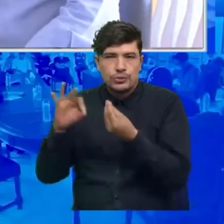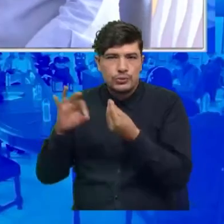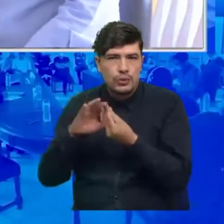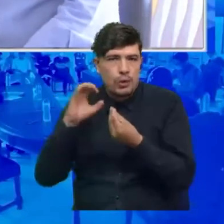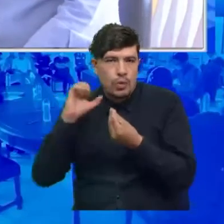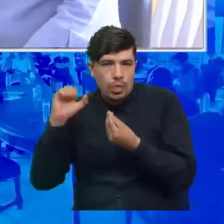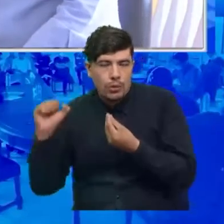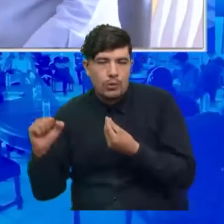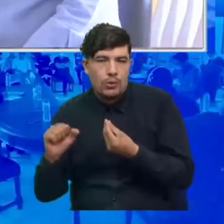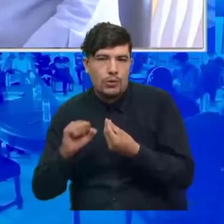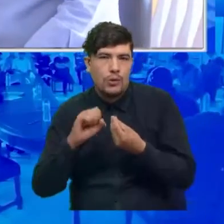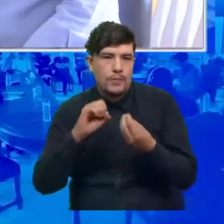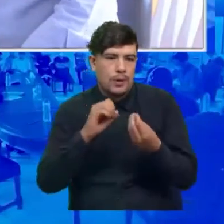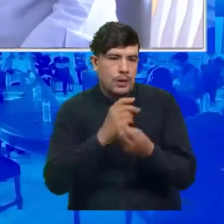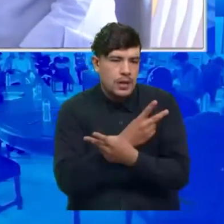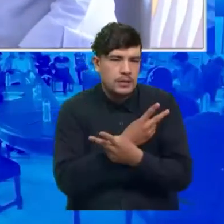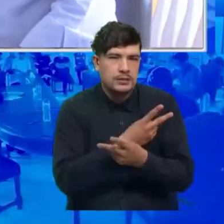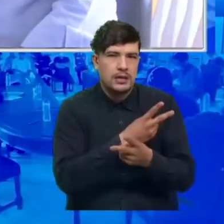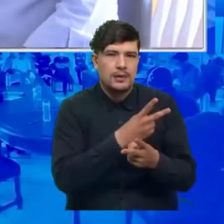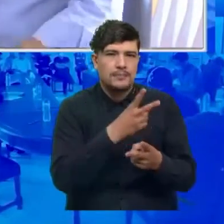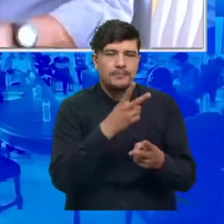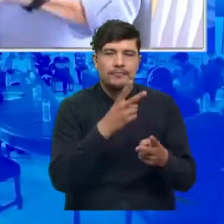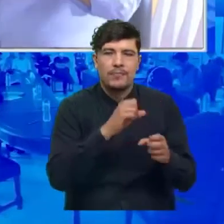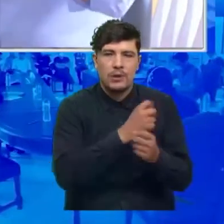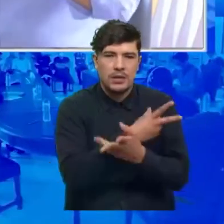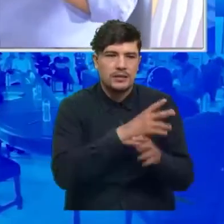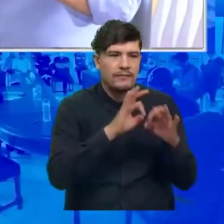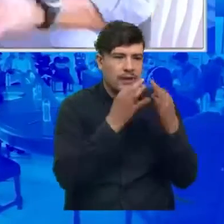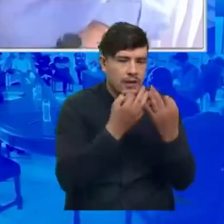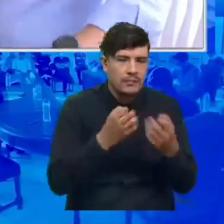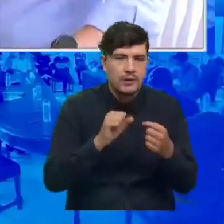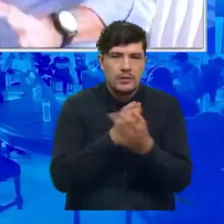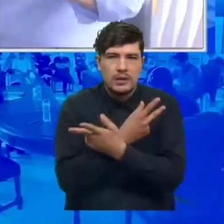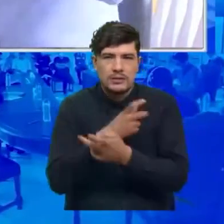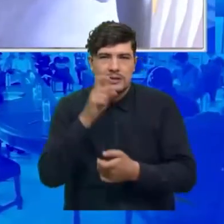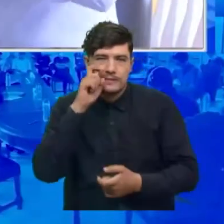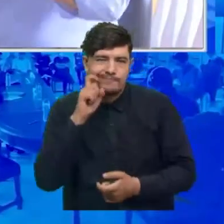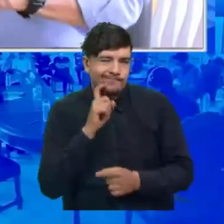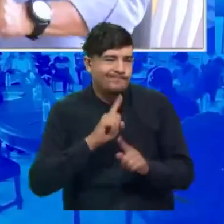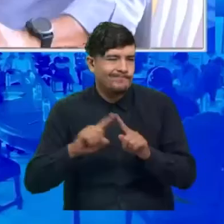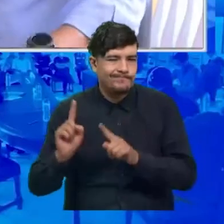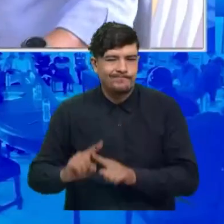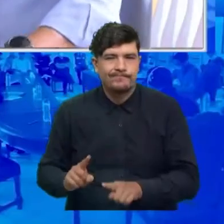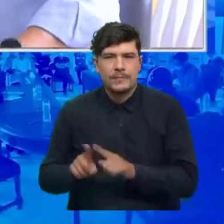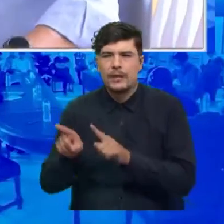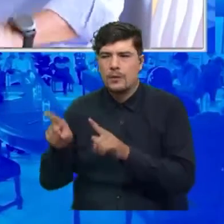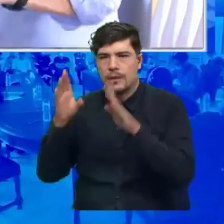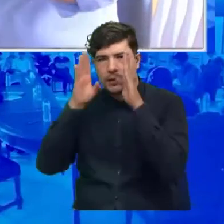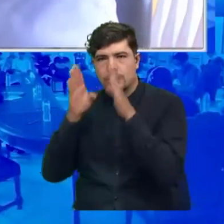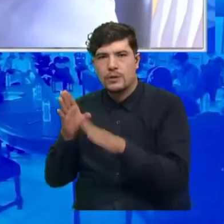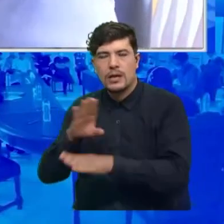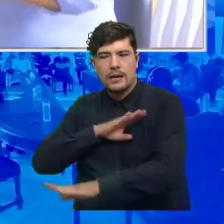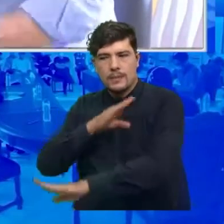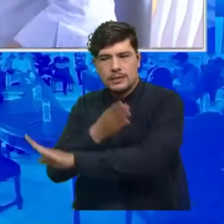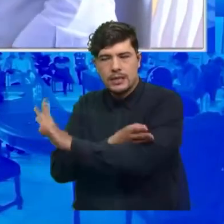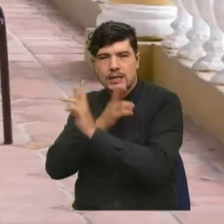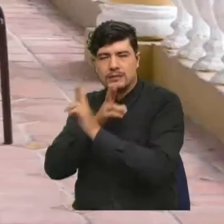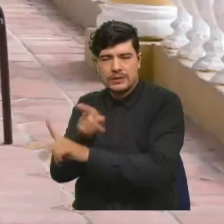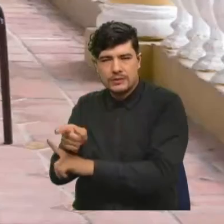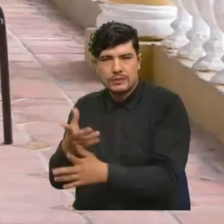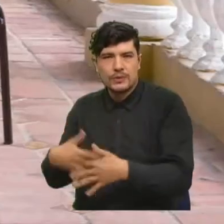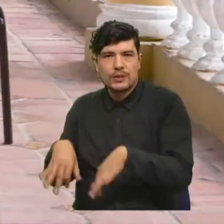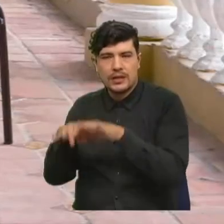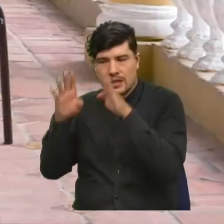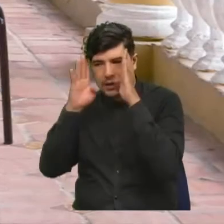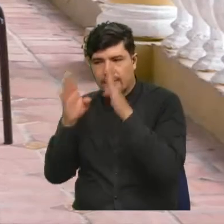los casos de maltrato de violencia sexual entonces ahí hemos tenido que atender pero hemos estado ahí tener capacidad de respuesta para poder